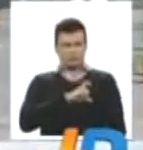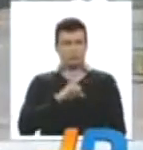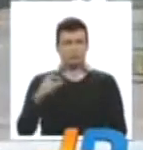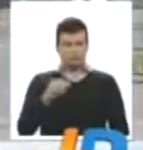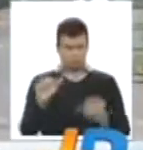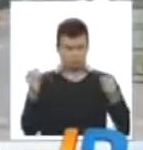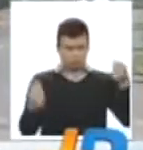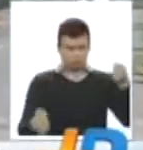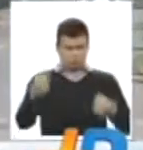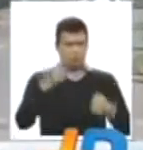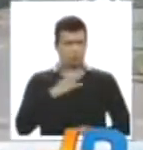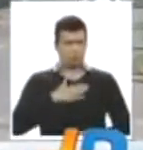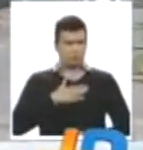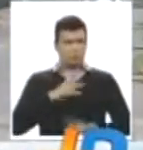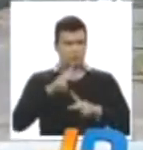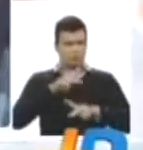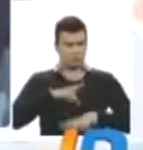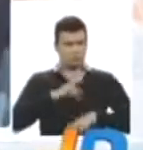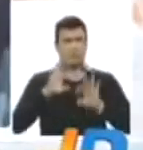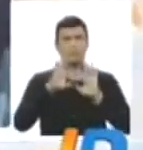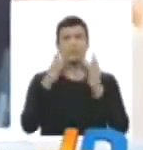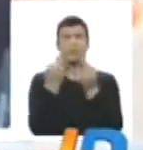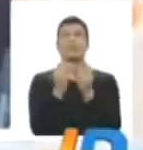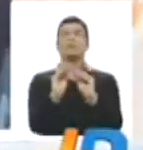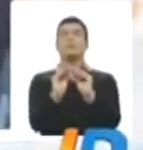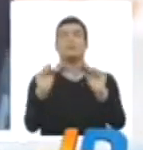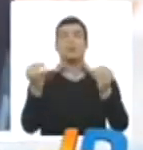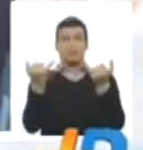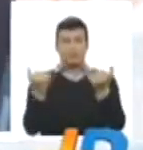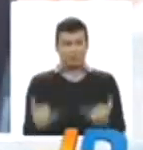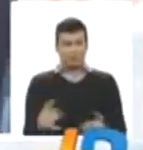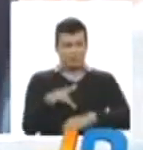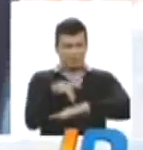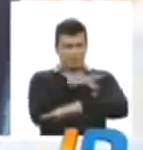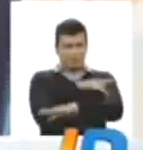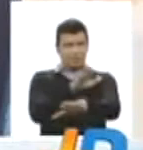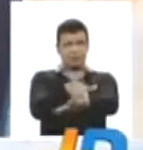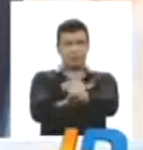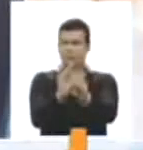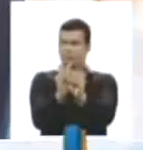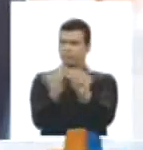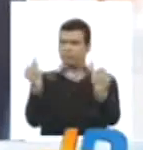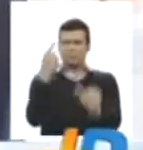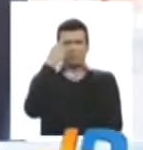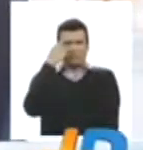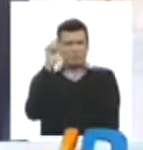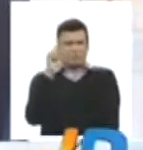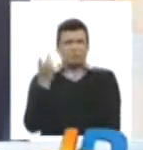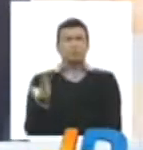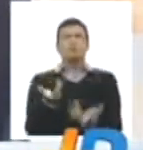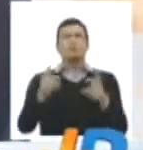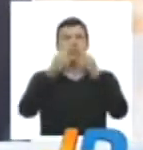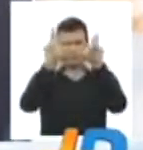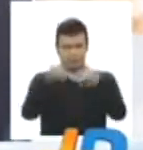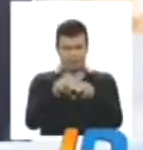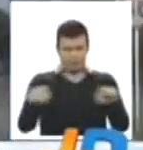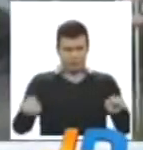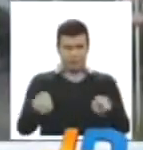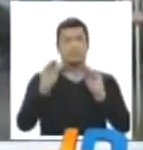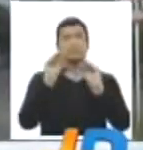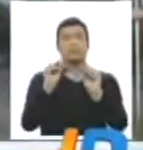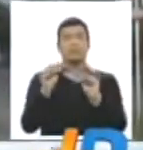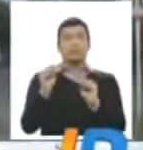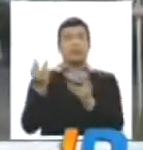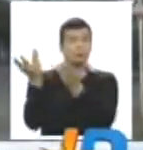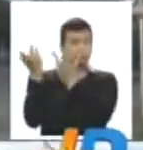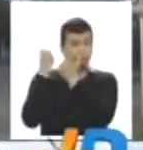su propiedad. Las familias de estas dos personas dieron a conocer hoy en la mañana su misteriosa desaparición en las redes sociales. Según se